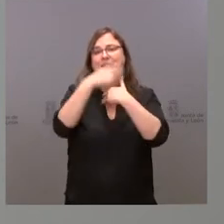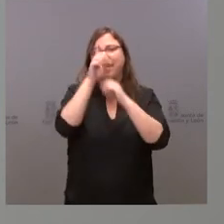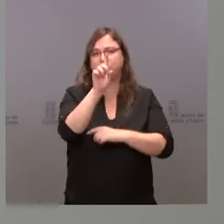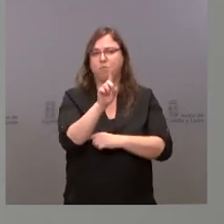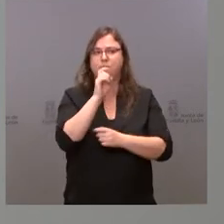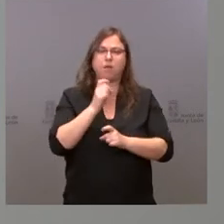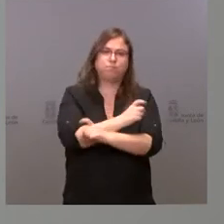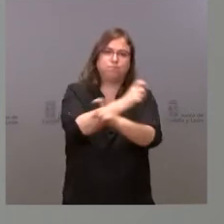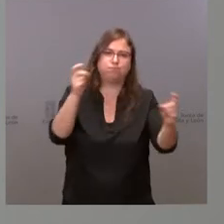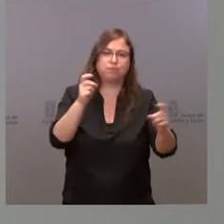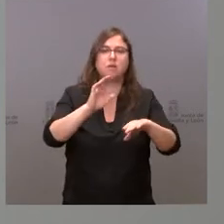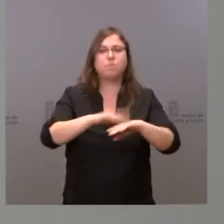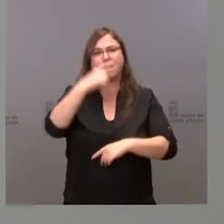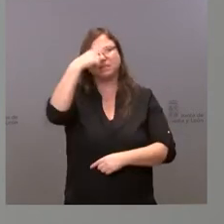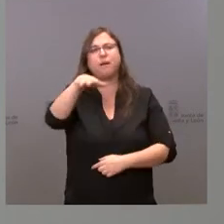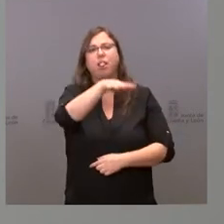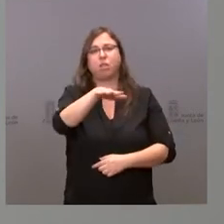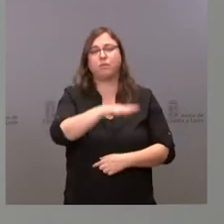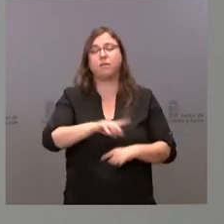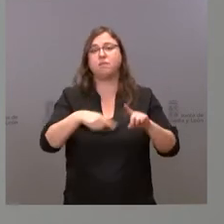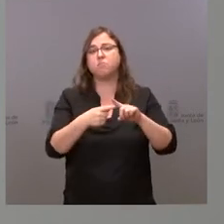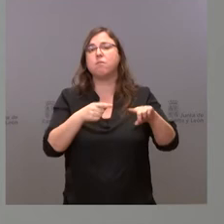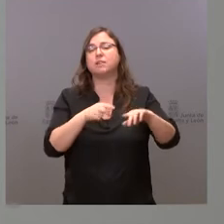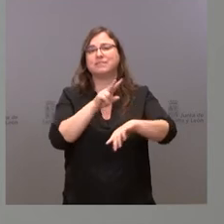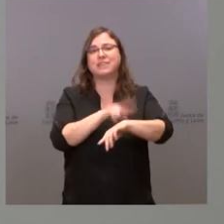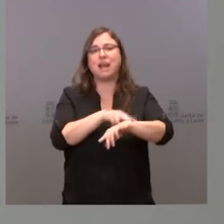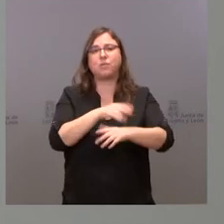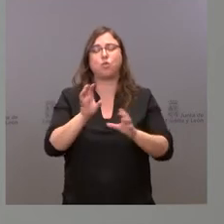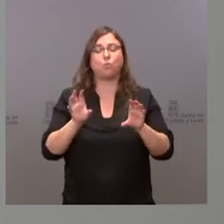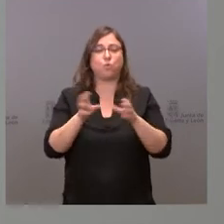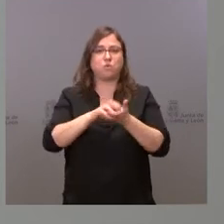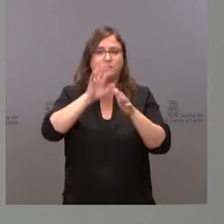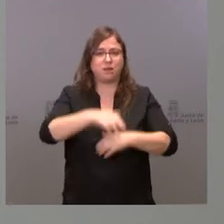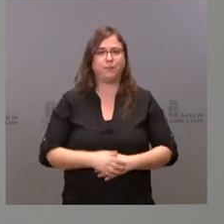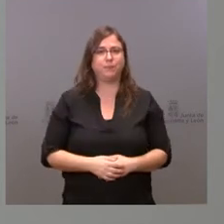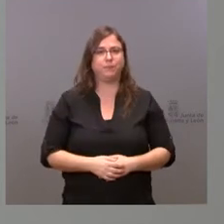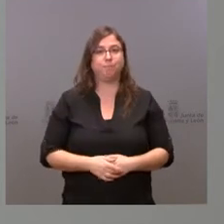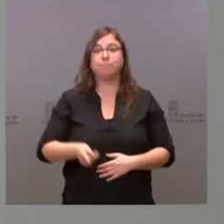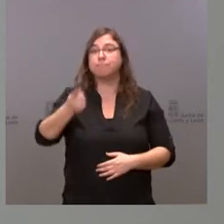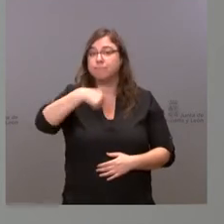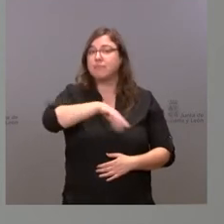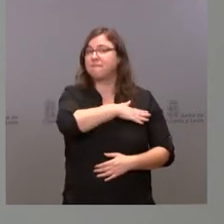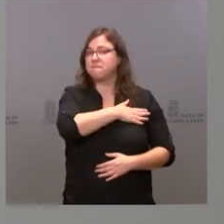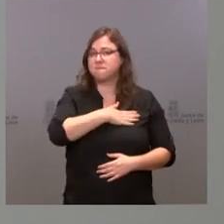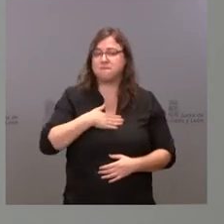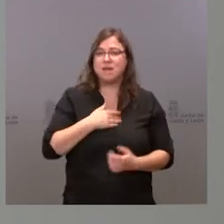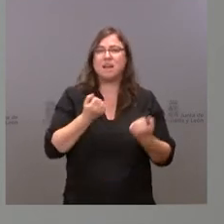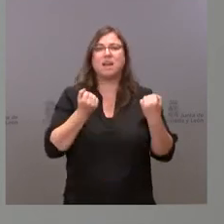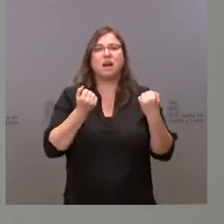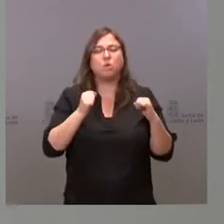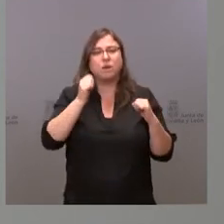y de las delegaciones de la junta de castilla y león tenemos previsto aumentar aunque en nuestro número